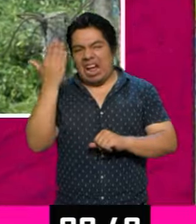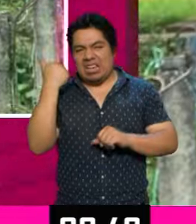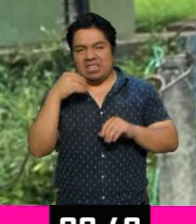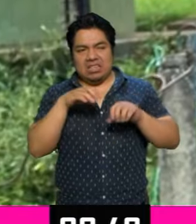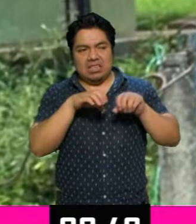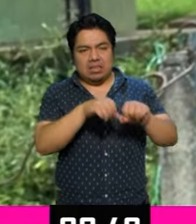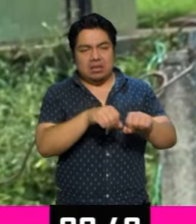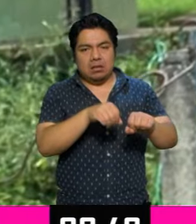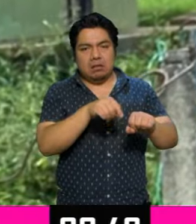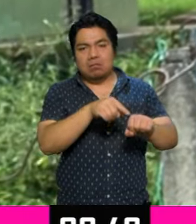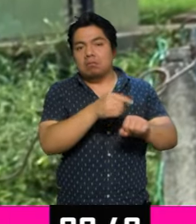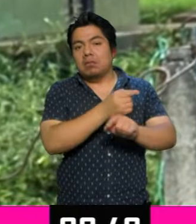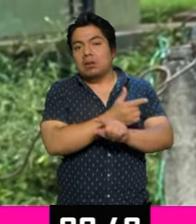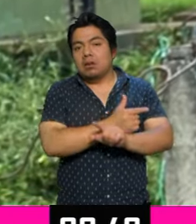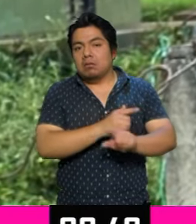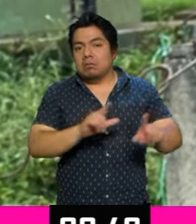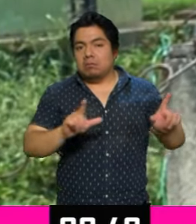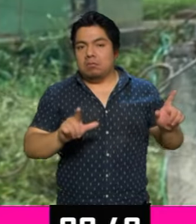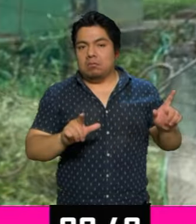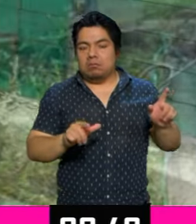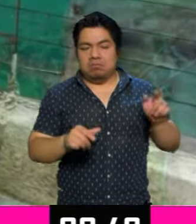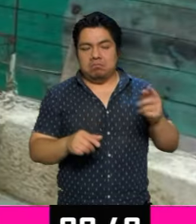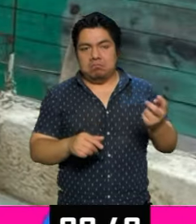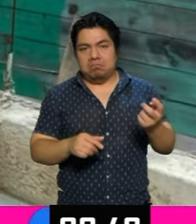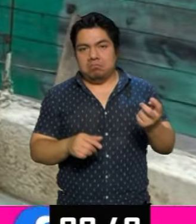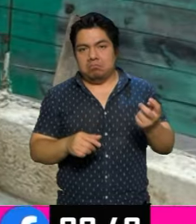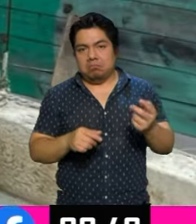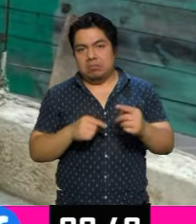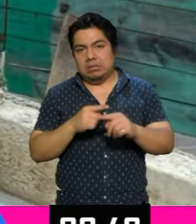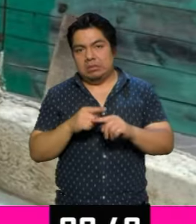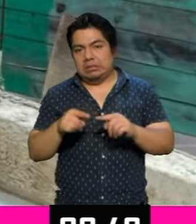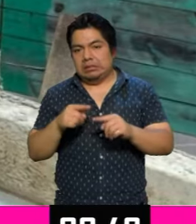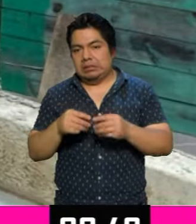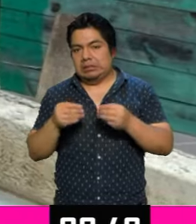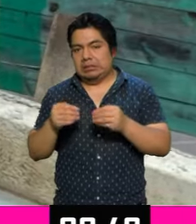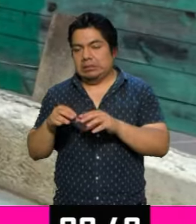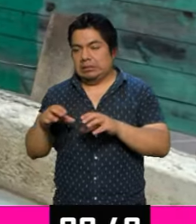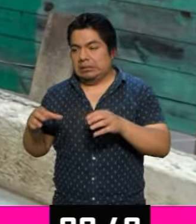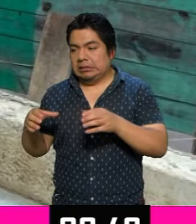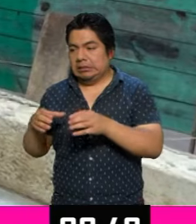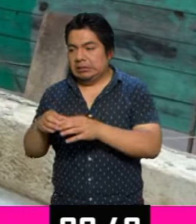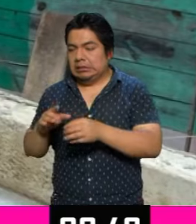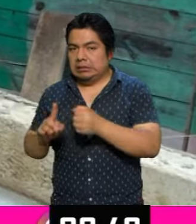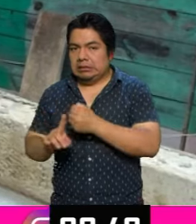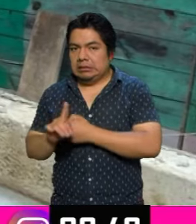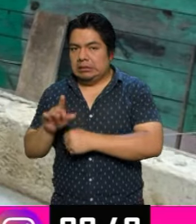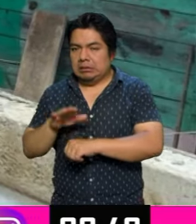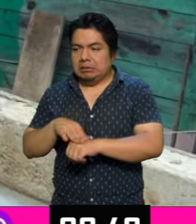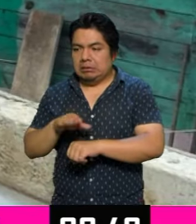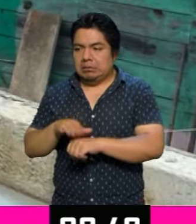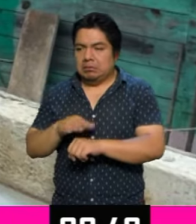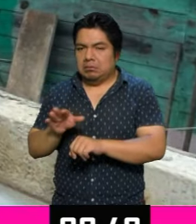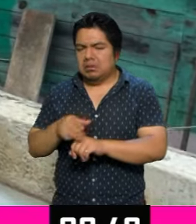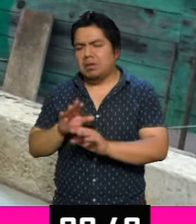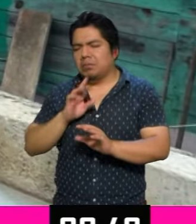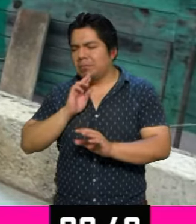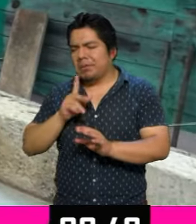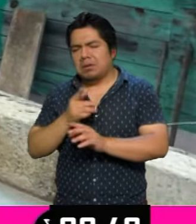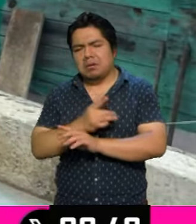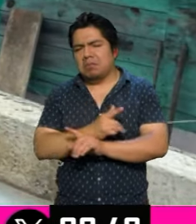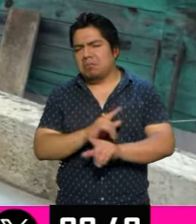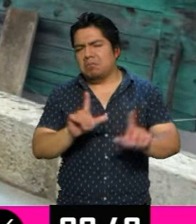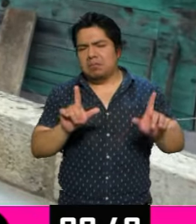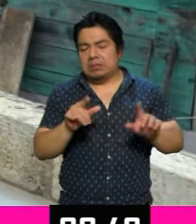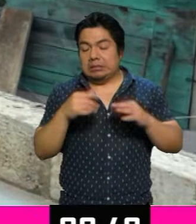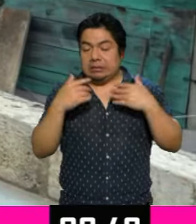Así es. Bajo la advertencia de que esto iba a traer muchas fricciones en la comunidad. Sí, y este